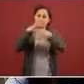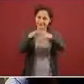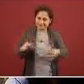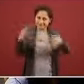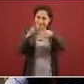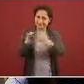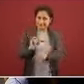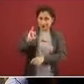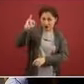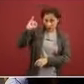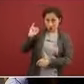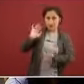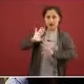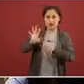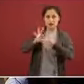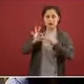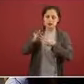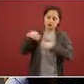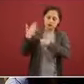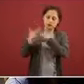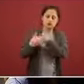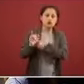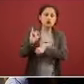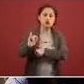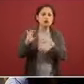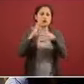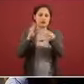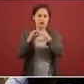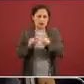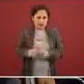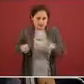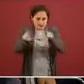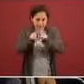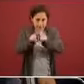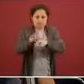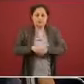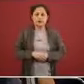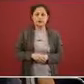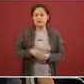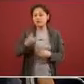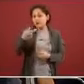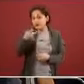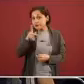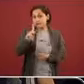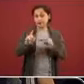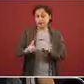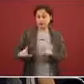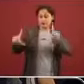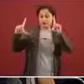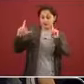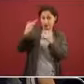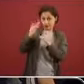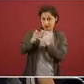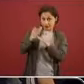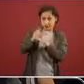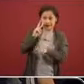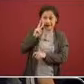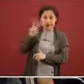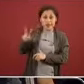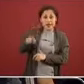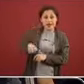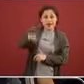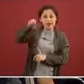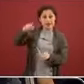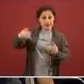jueves anterior. Pero aquí la señal importante es ver cómo en el adulto joven tenemos